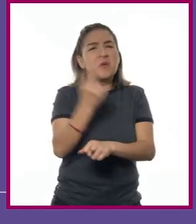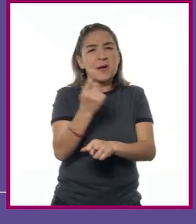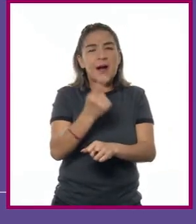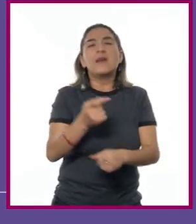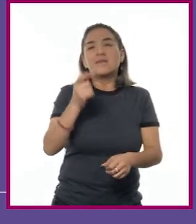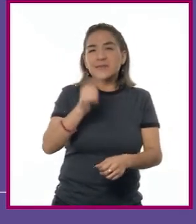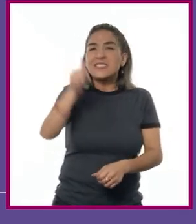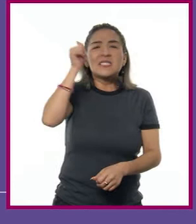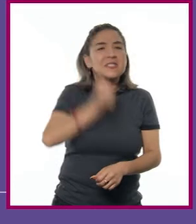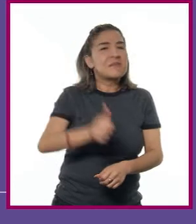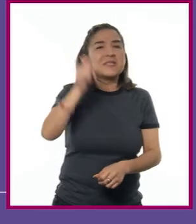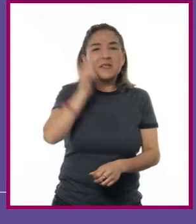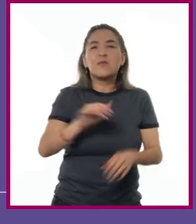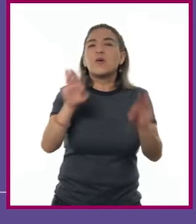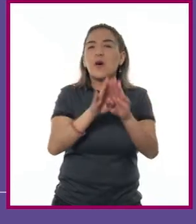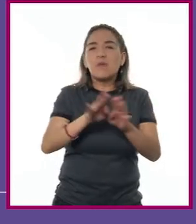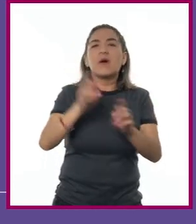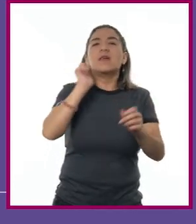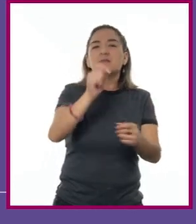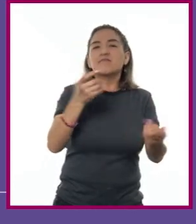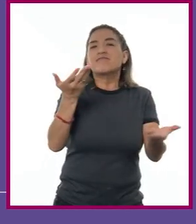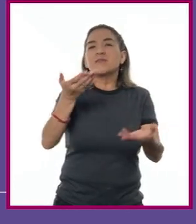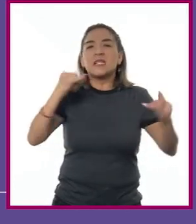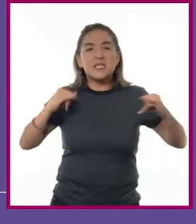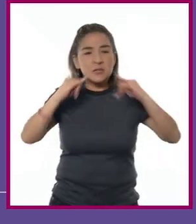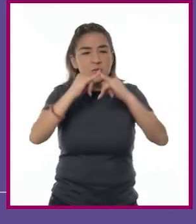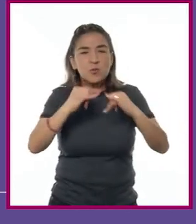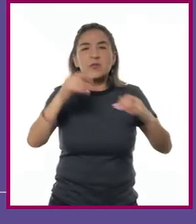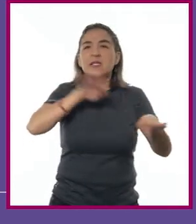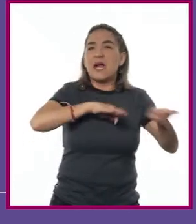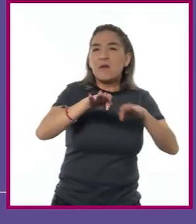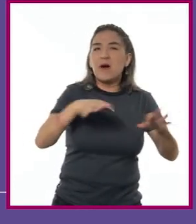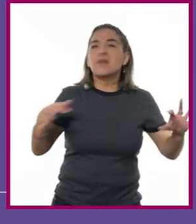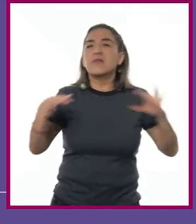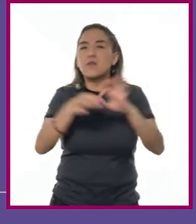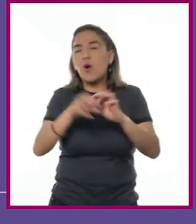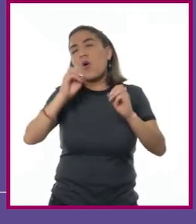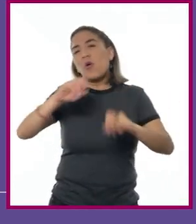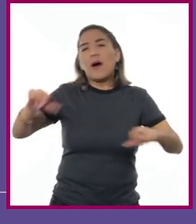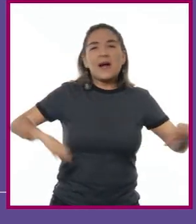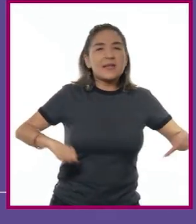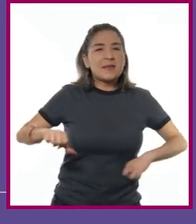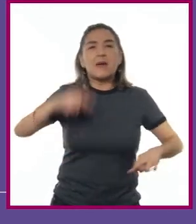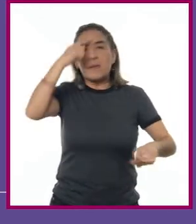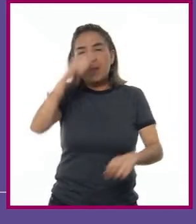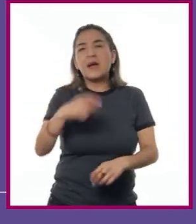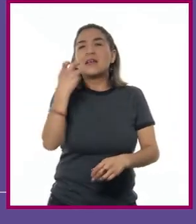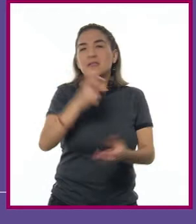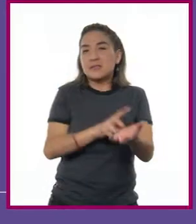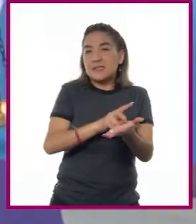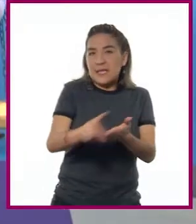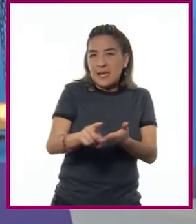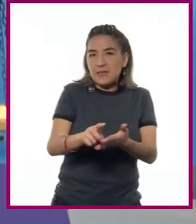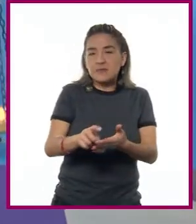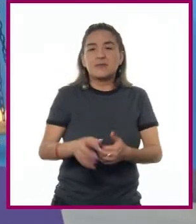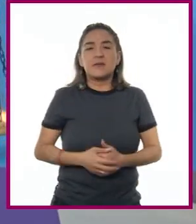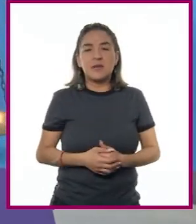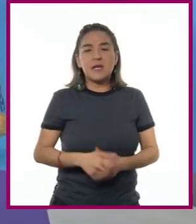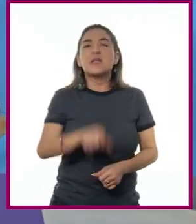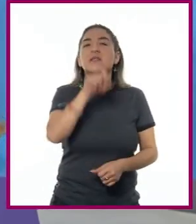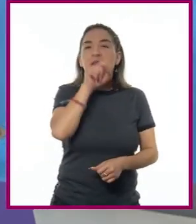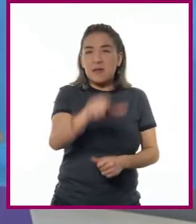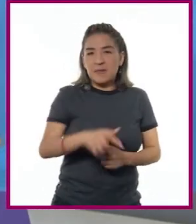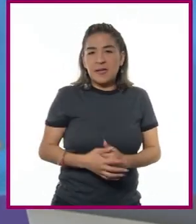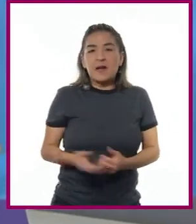todo el tiempo nos estamos relacionando con instituciones que tienen injerencia en el ejercicio de nuestros derechos,